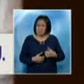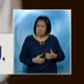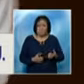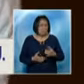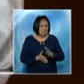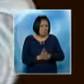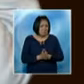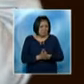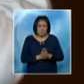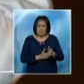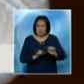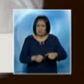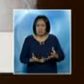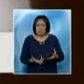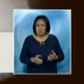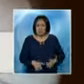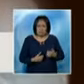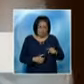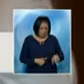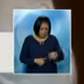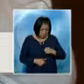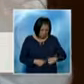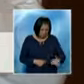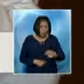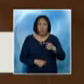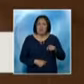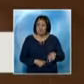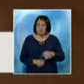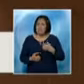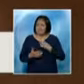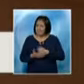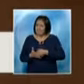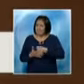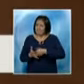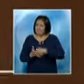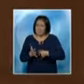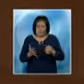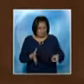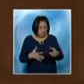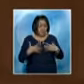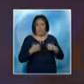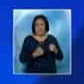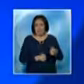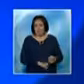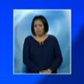mismas ganas de vivir. Él no se rendirá hasta verla totalmente recuperada.